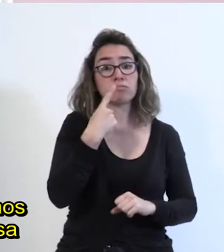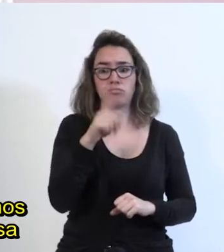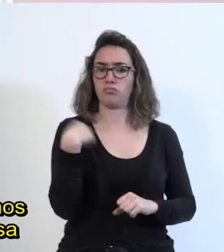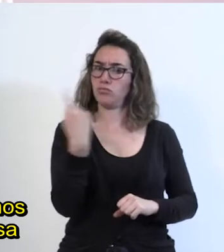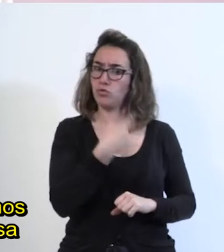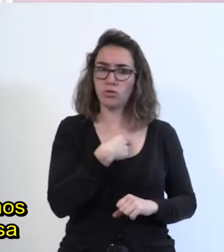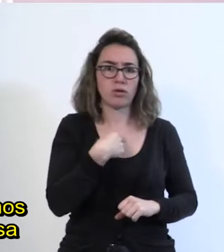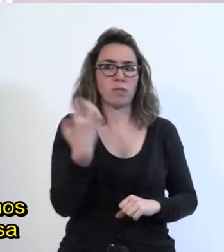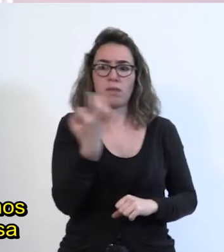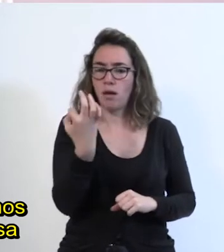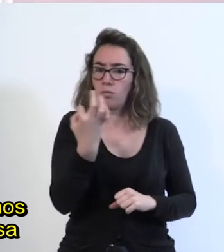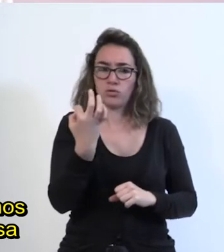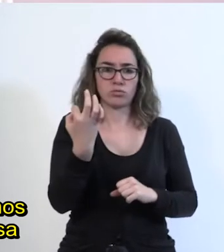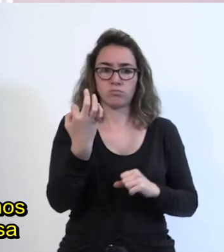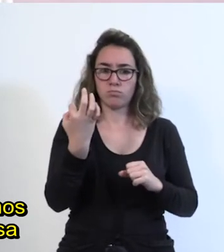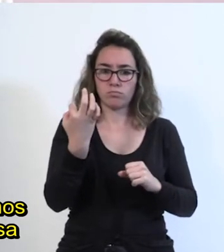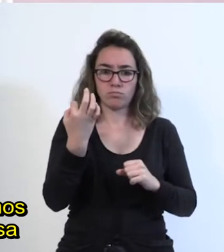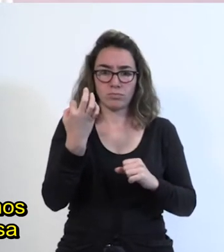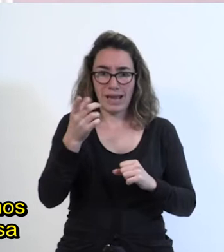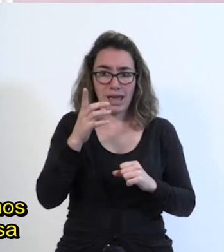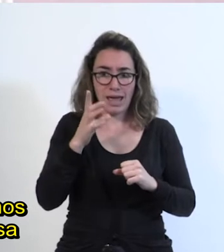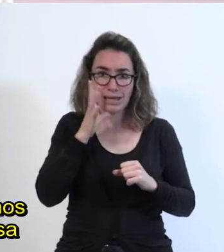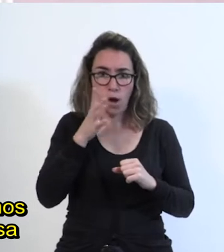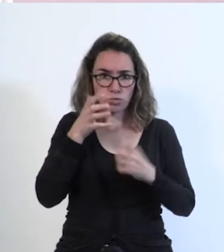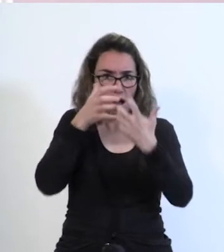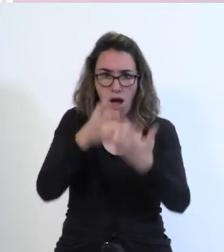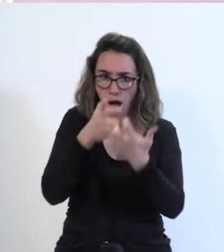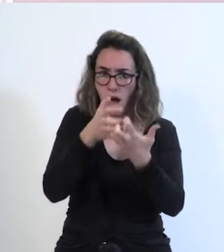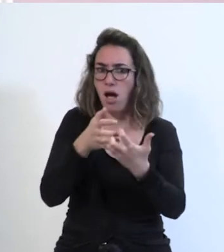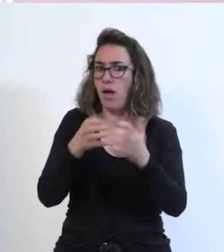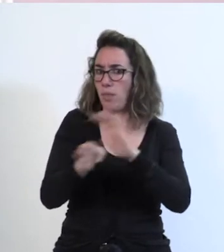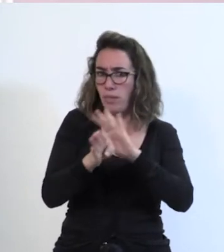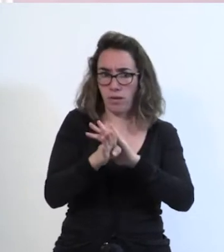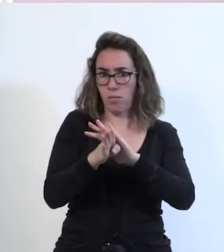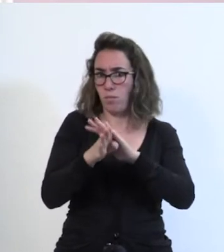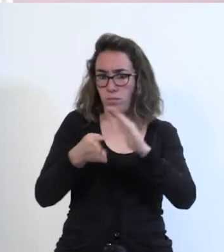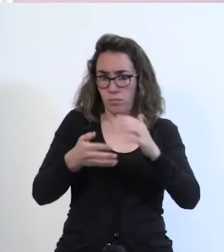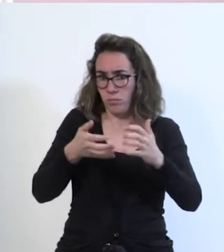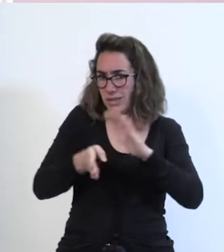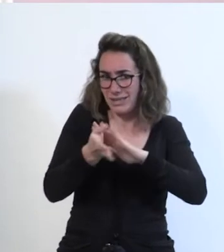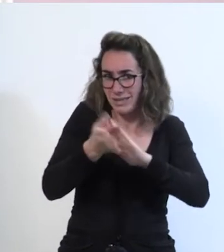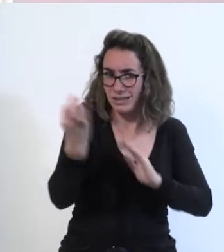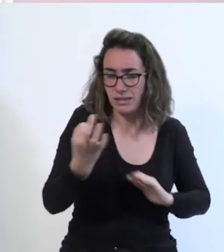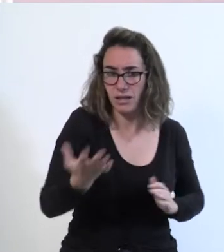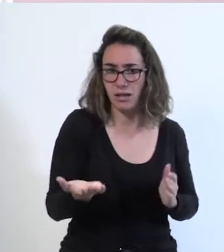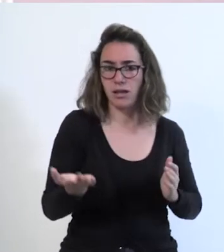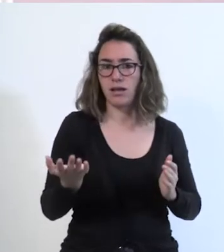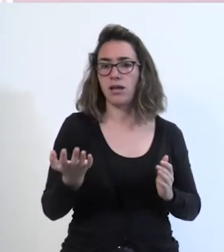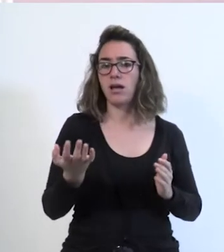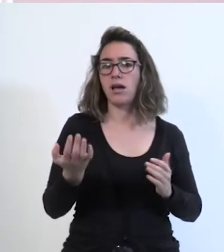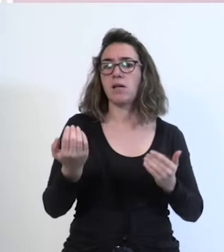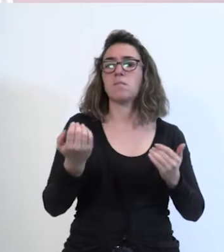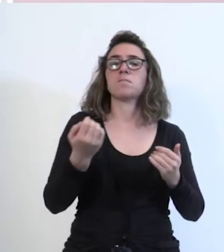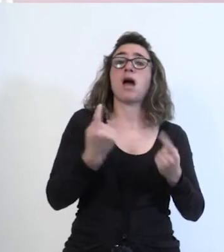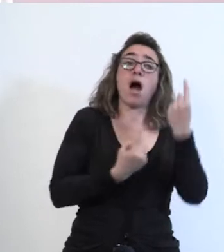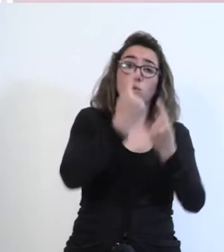que somos nosotras las que tenemos que seguir peleando por esta causa y seguir trabajando. Viendo los retrocesos o los